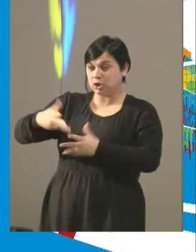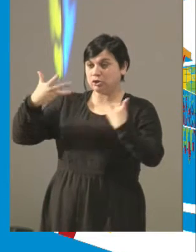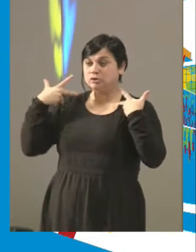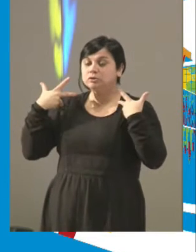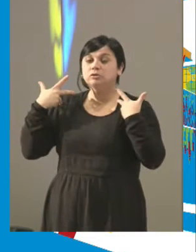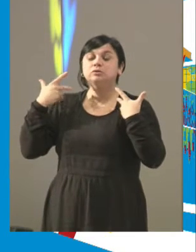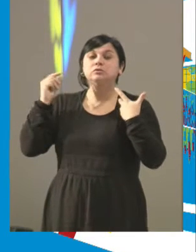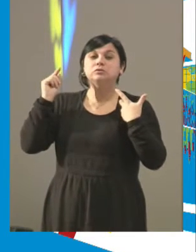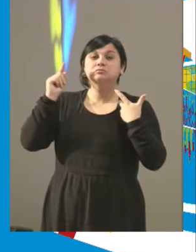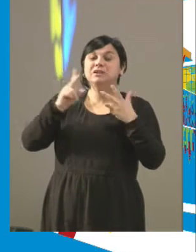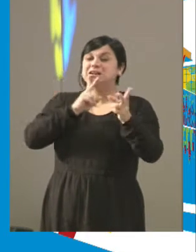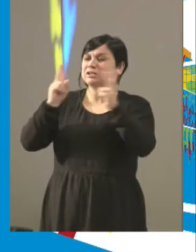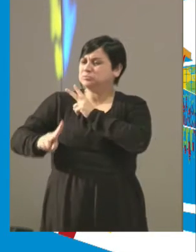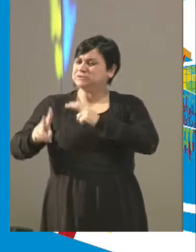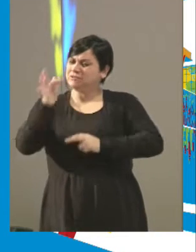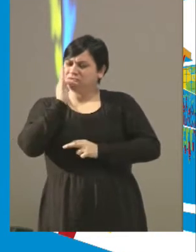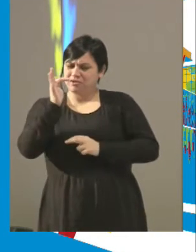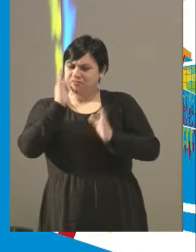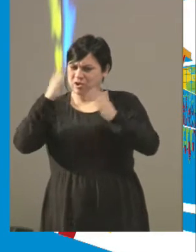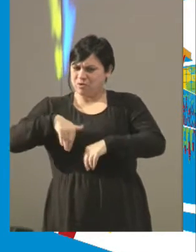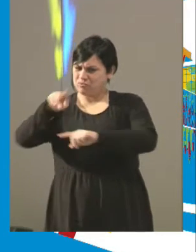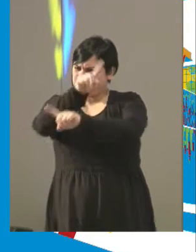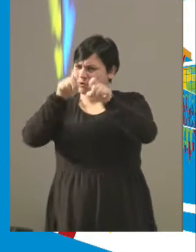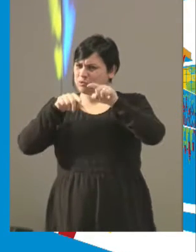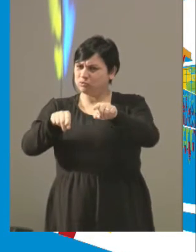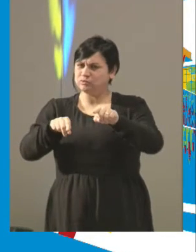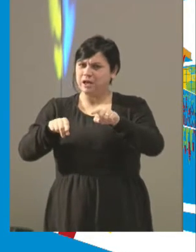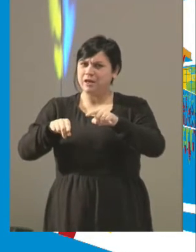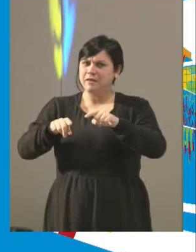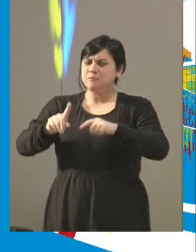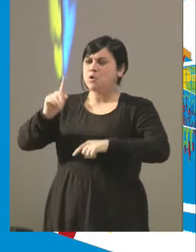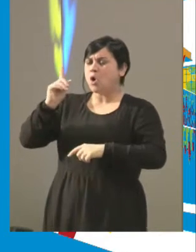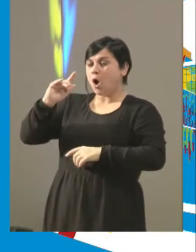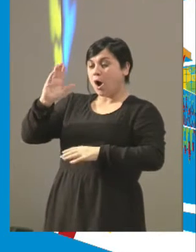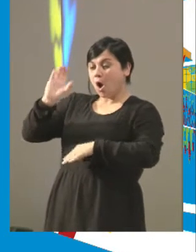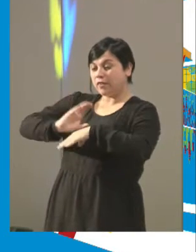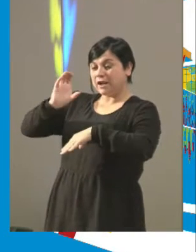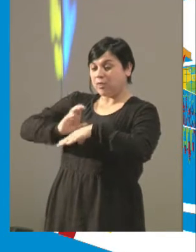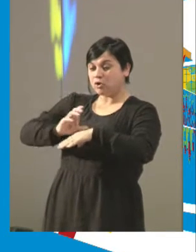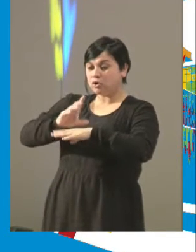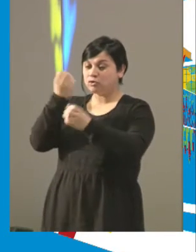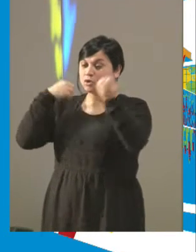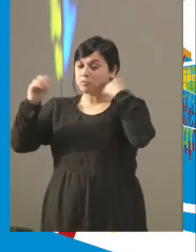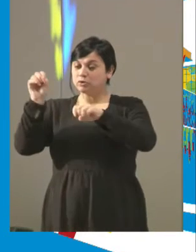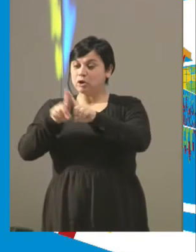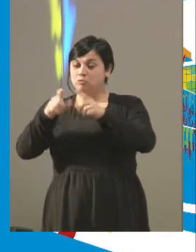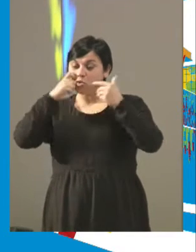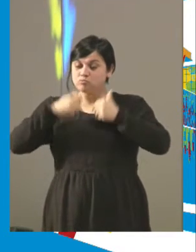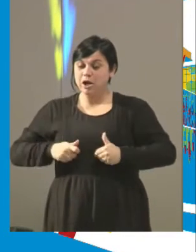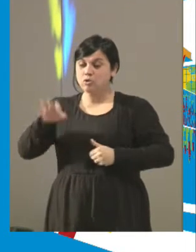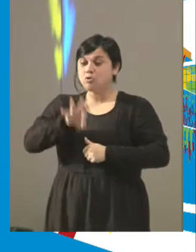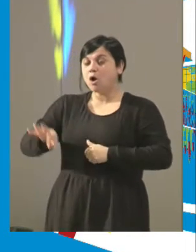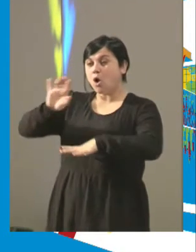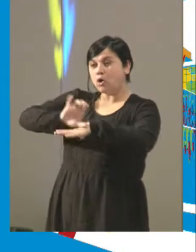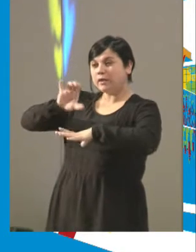respuesta, y es ¿cuándo vamos a poder identificar que un ordenador se comporte como un ser humano, o cuando un ordenador podrá pensar, ¿no? Según